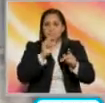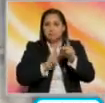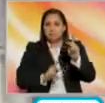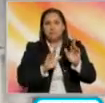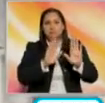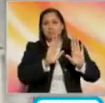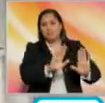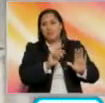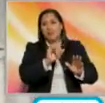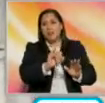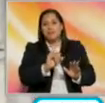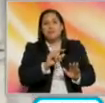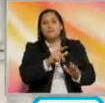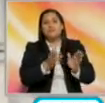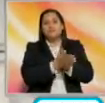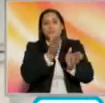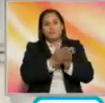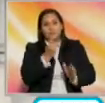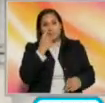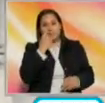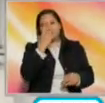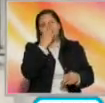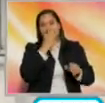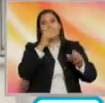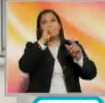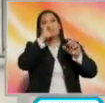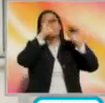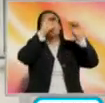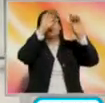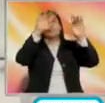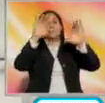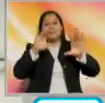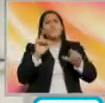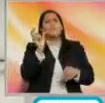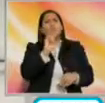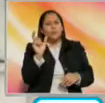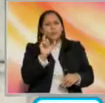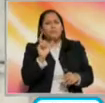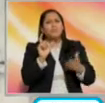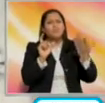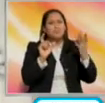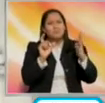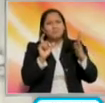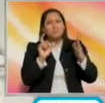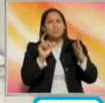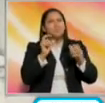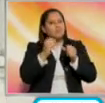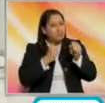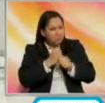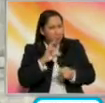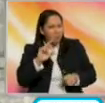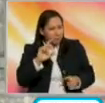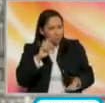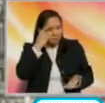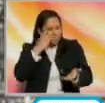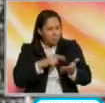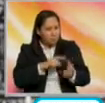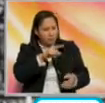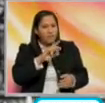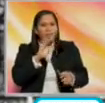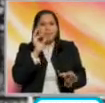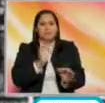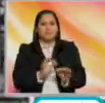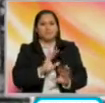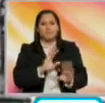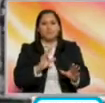como pues las mamparas de las construcciones, y mira qué bonito, todo iluminado. Qué ¿Esto belleza. cuándo fue más o menos? Esto ya tiene que ser en los 30. Sí, más o porque menos ya está cuando se terminada.